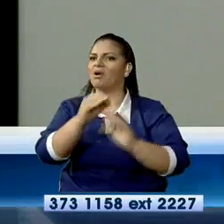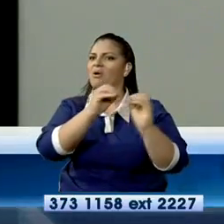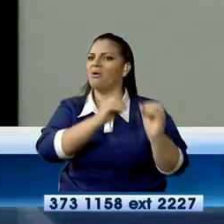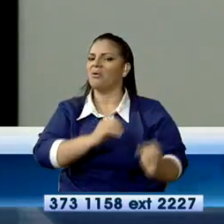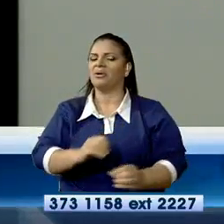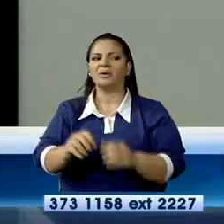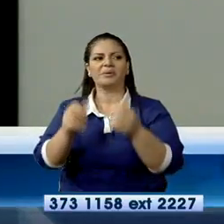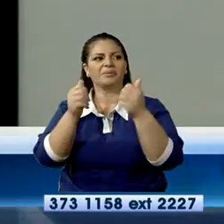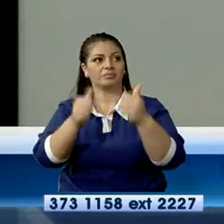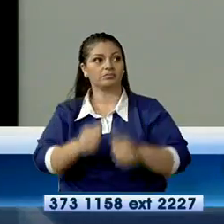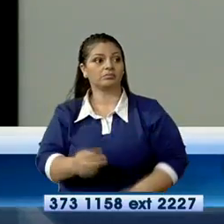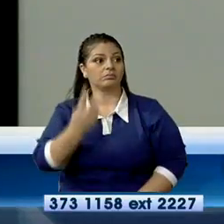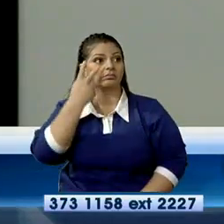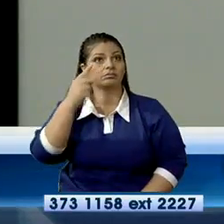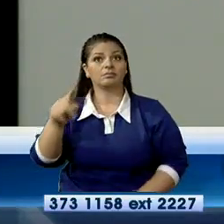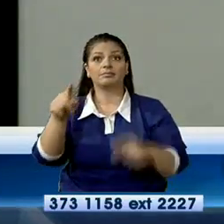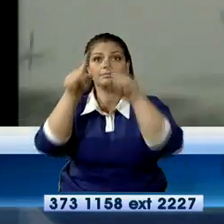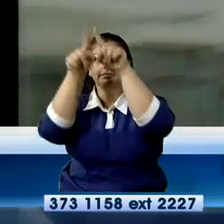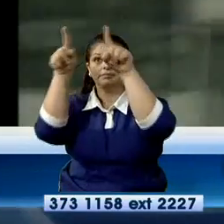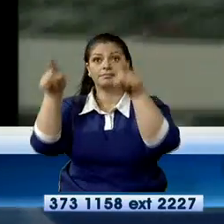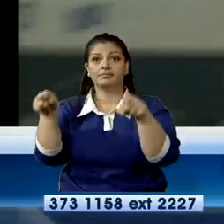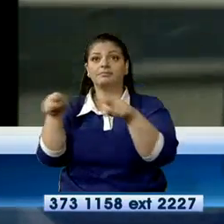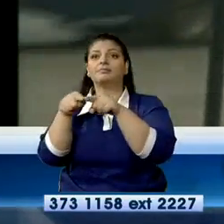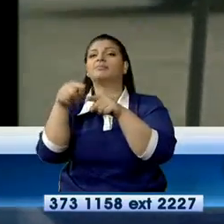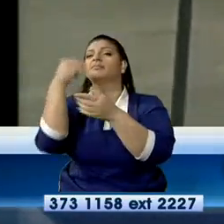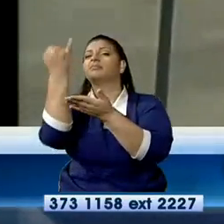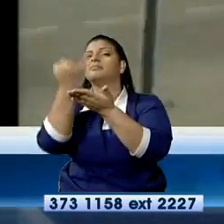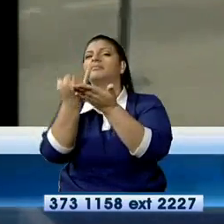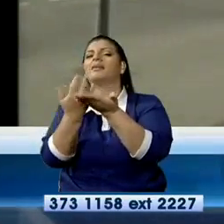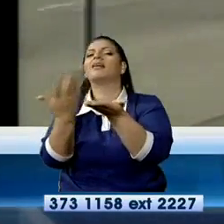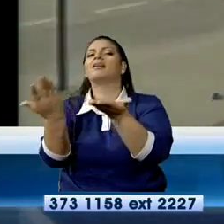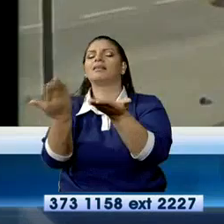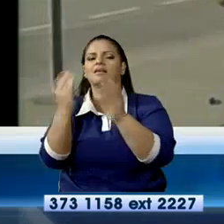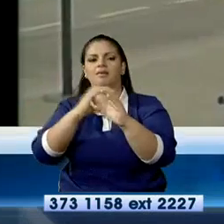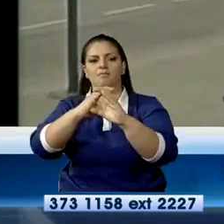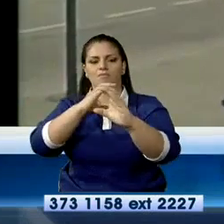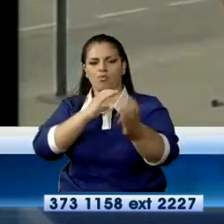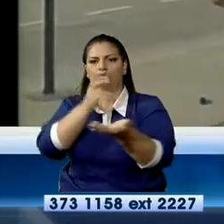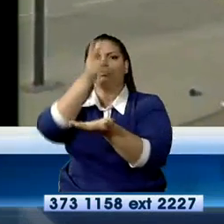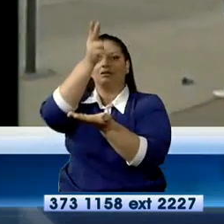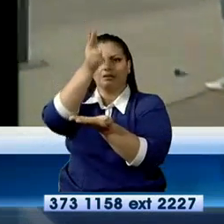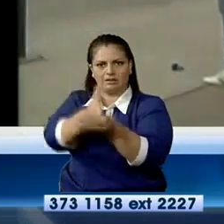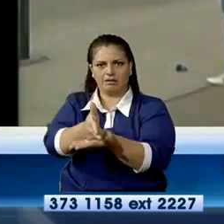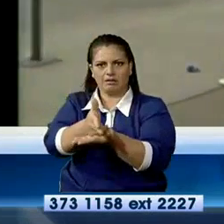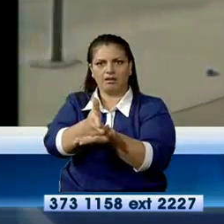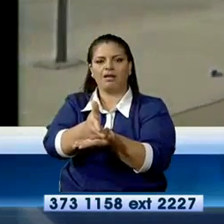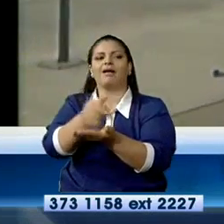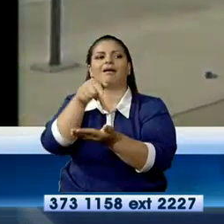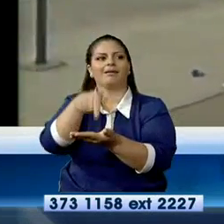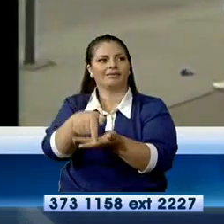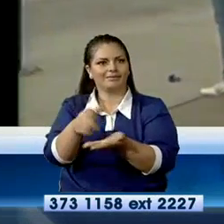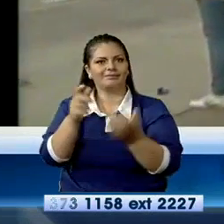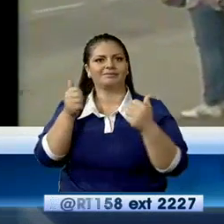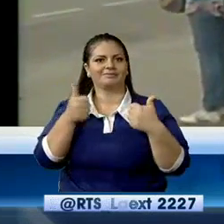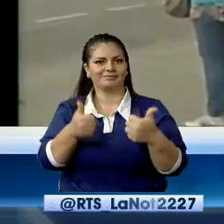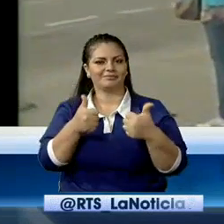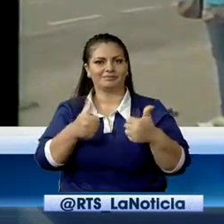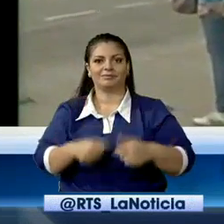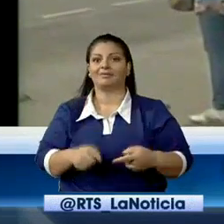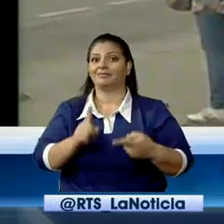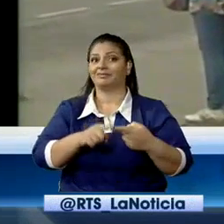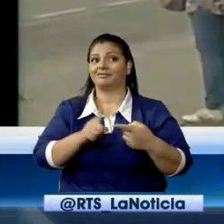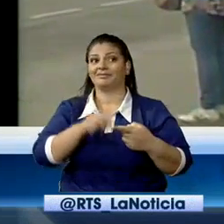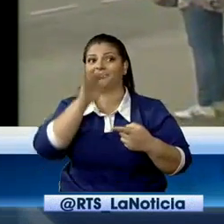los buses deben de parar. El agente, los conos, miembros de la Policía Nacional y aquí